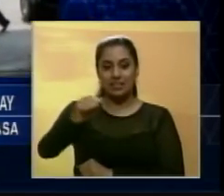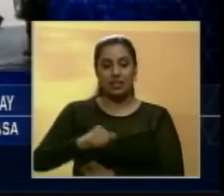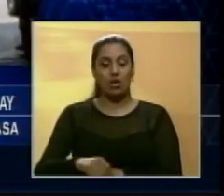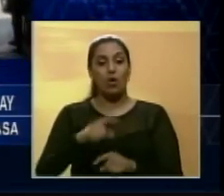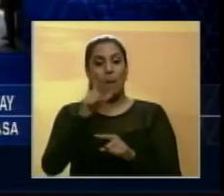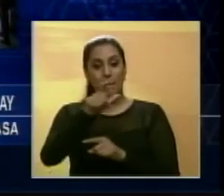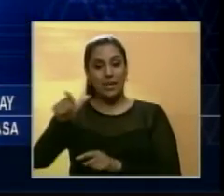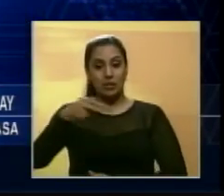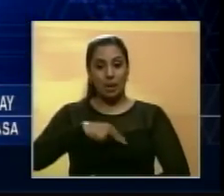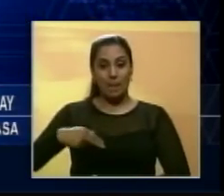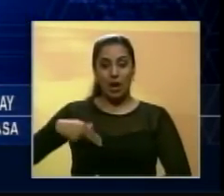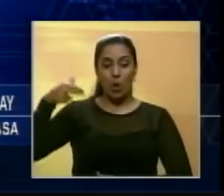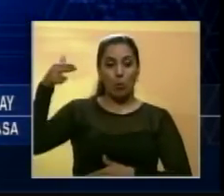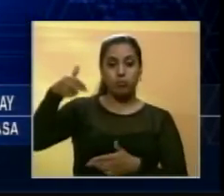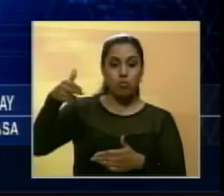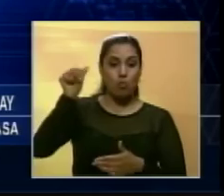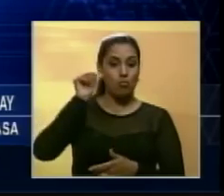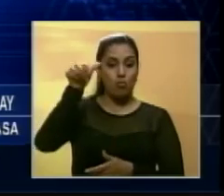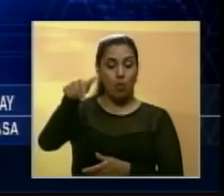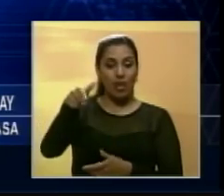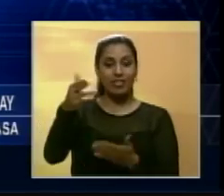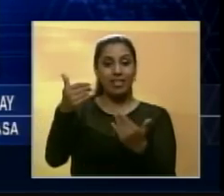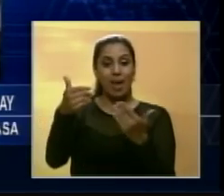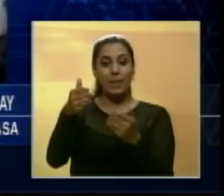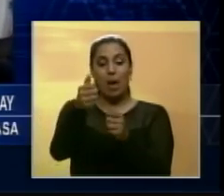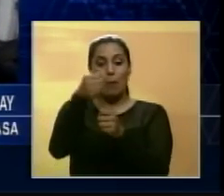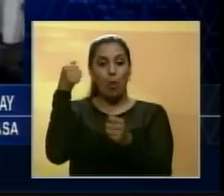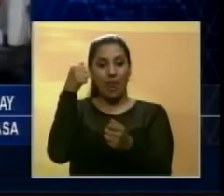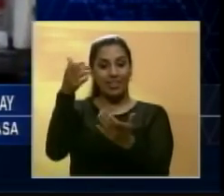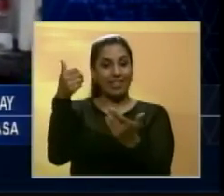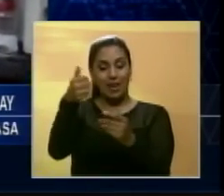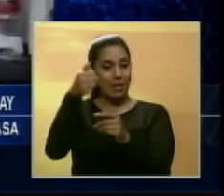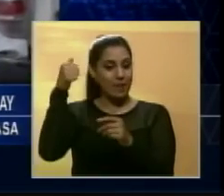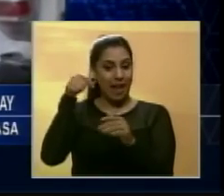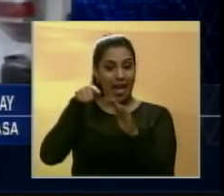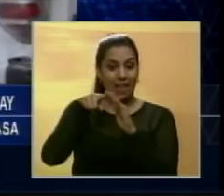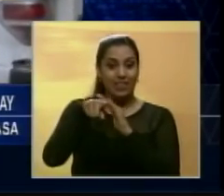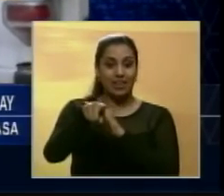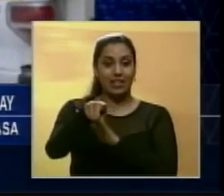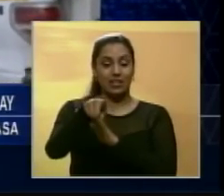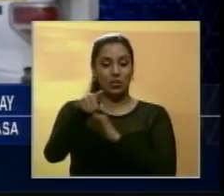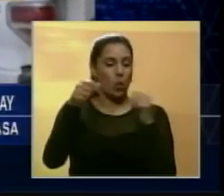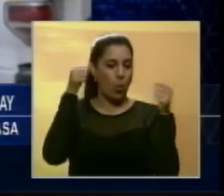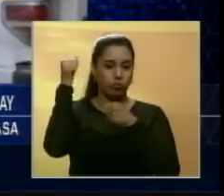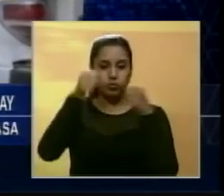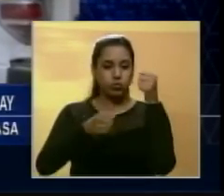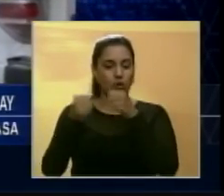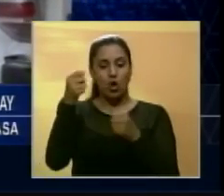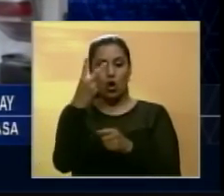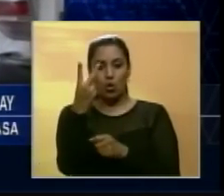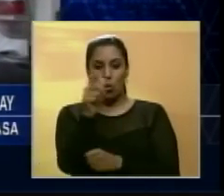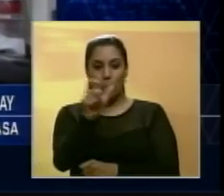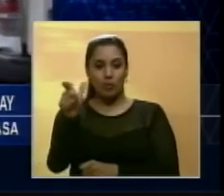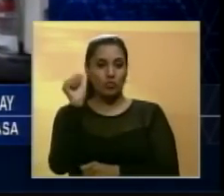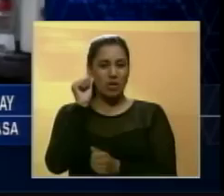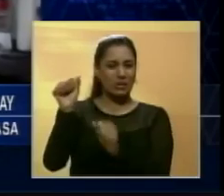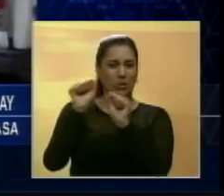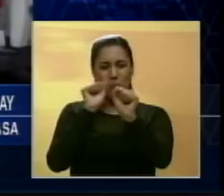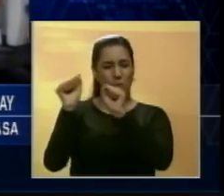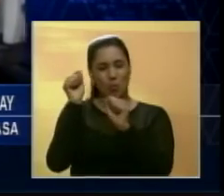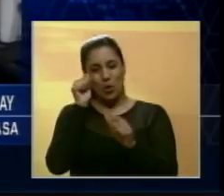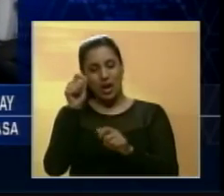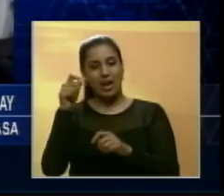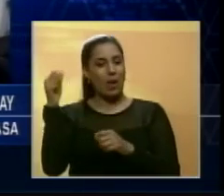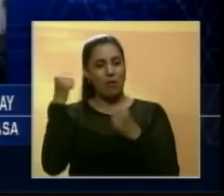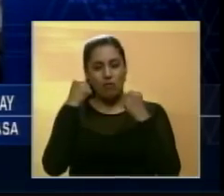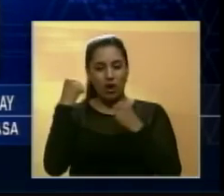Los antisociales obligaron a Sayer a abrir la puerta del apartamento y al entrar amedrentaron a las dos mujeres y al forcejear con ellos